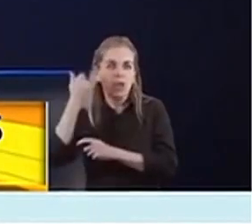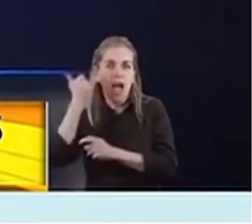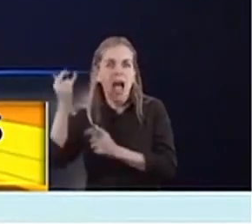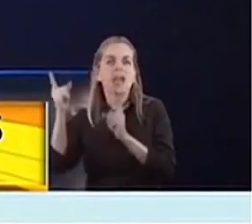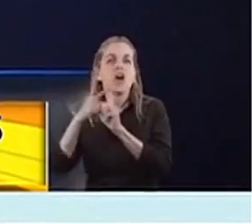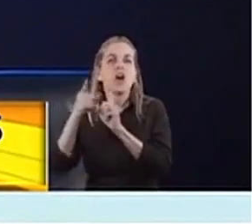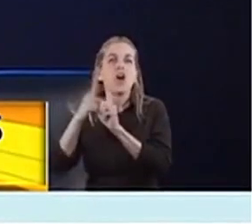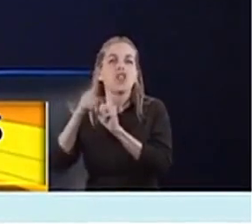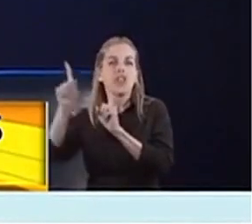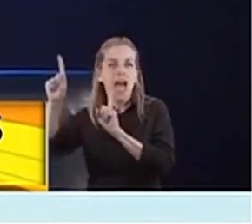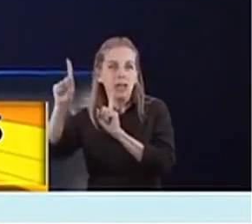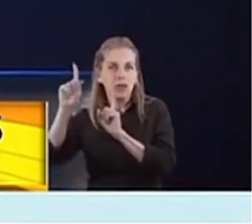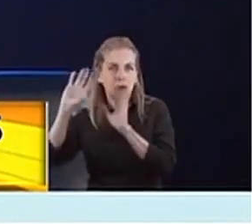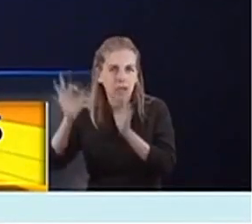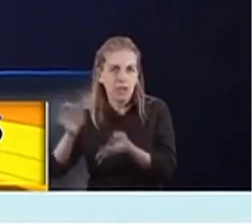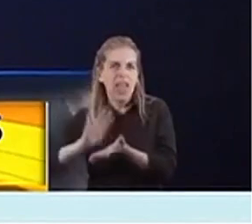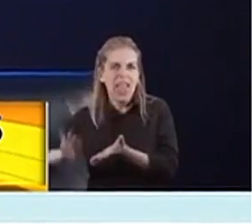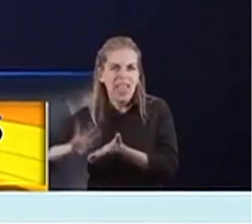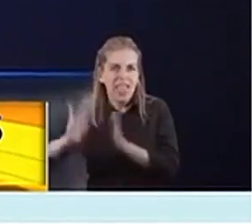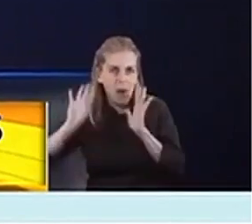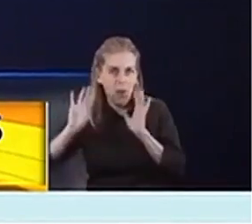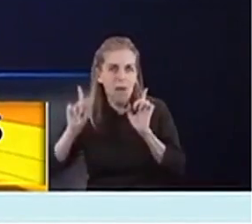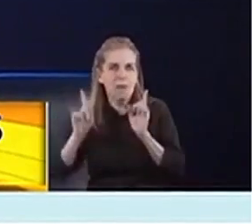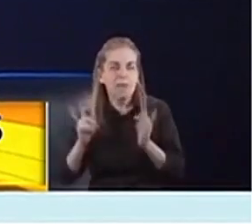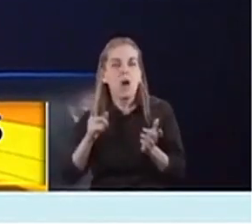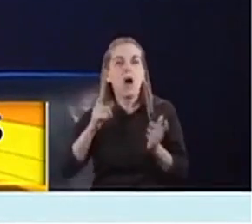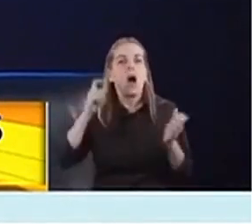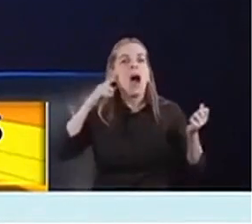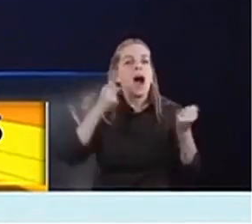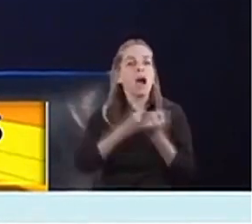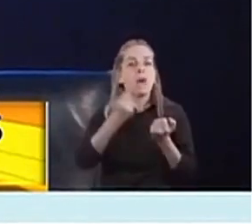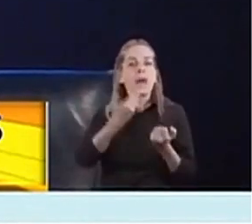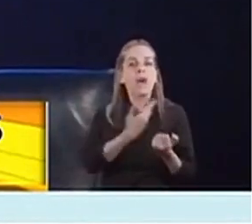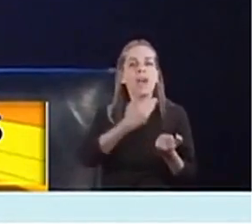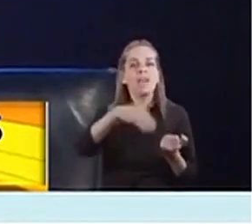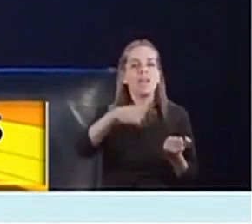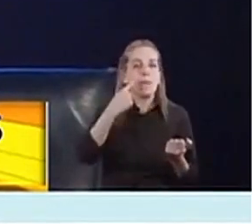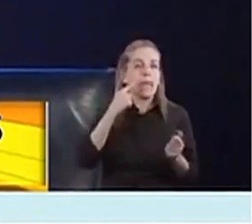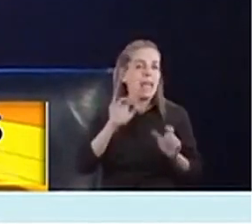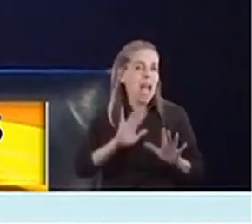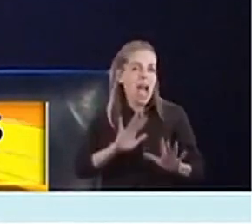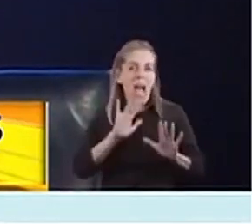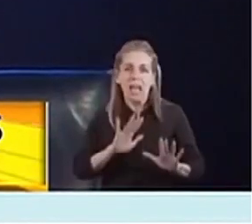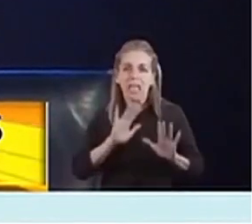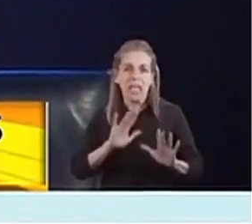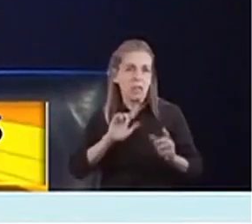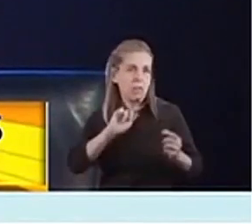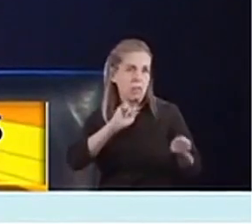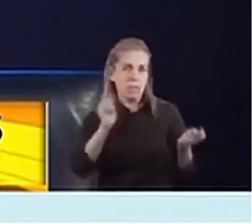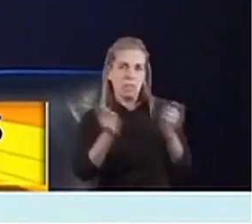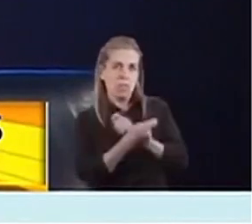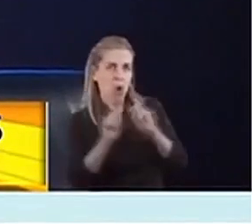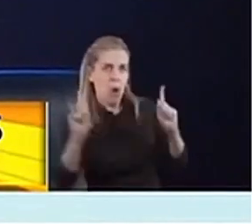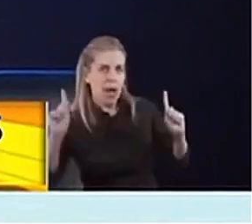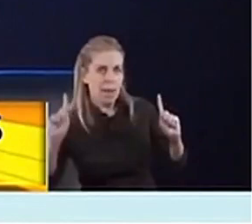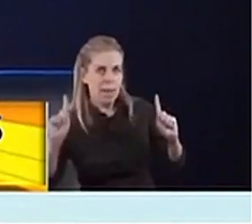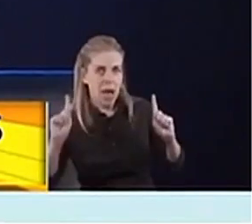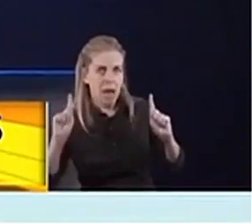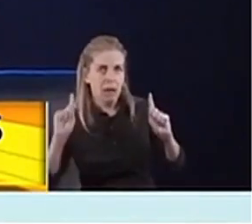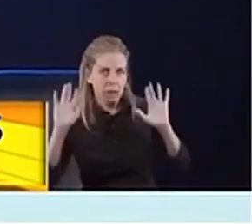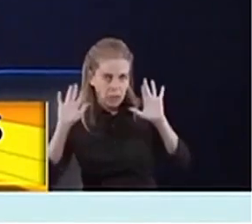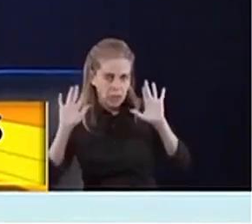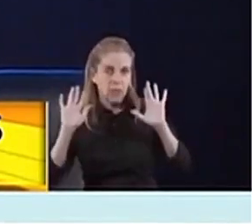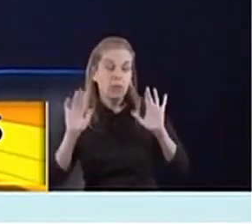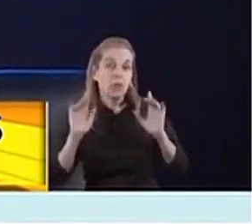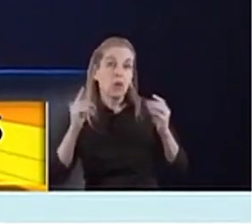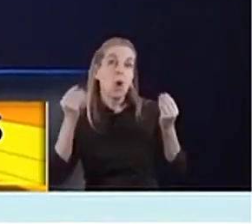es la otra pero por lo que veo veo siempre a la misma gente tratando de resolver lo mismo problema entonces así me